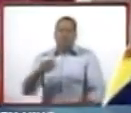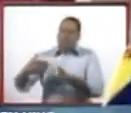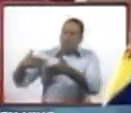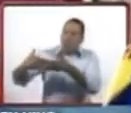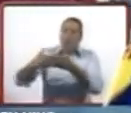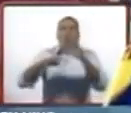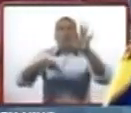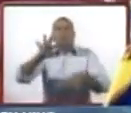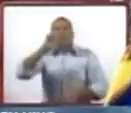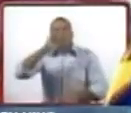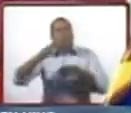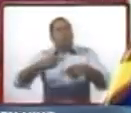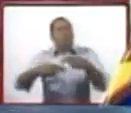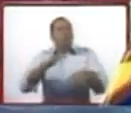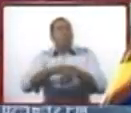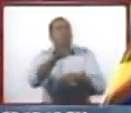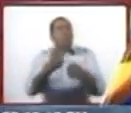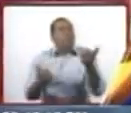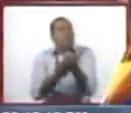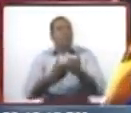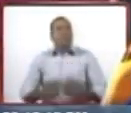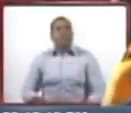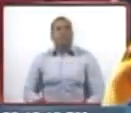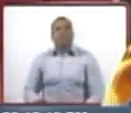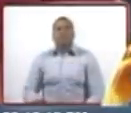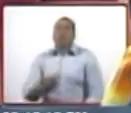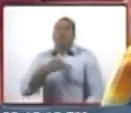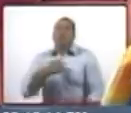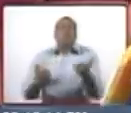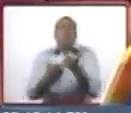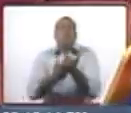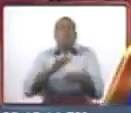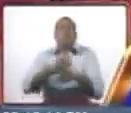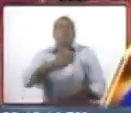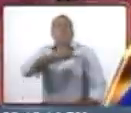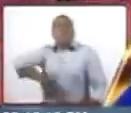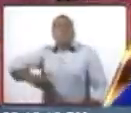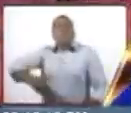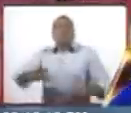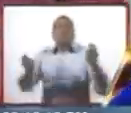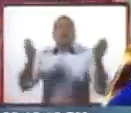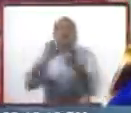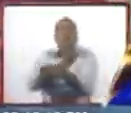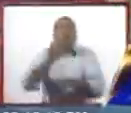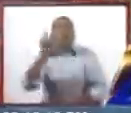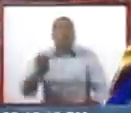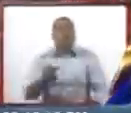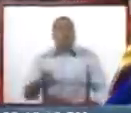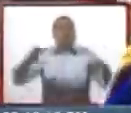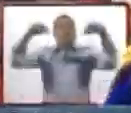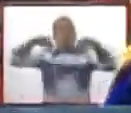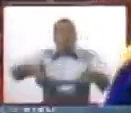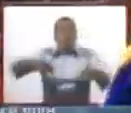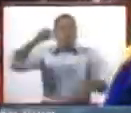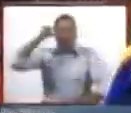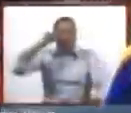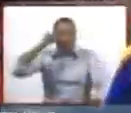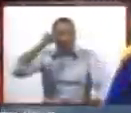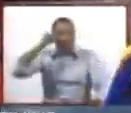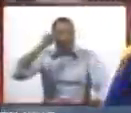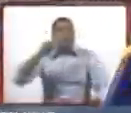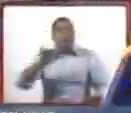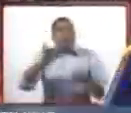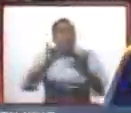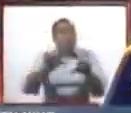de revolución. Bueno, porque simplemente nuestro presidente cambió nuestro país. Simplemente hoy en día no somos lo